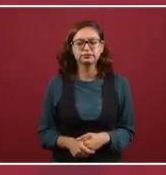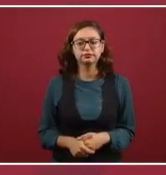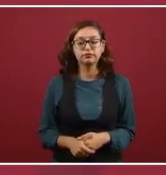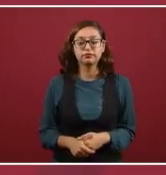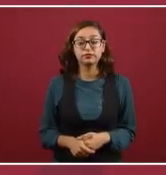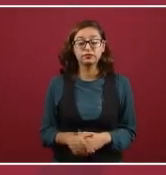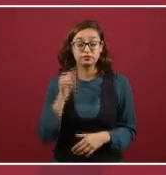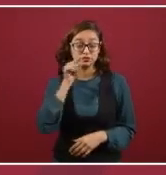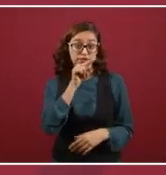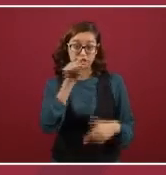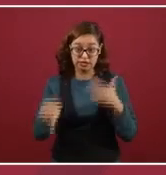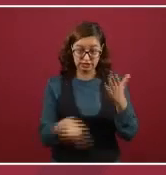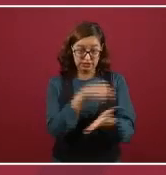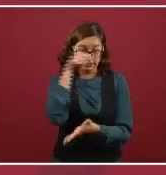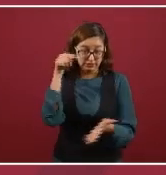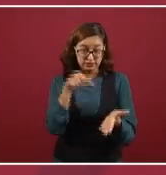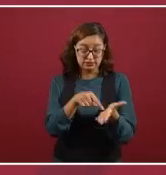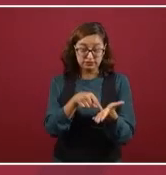se